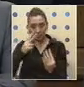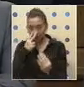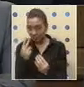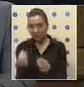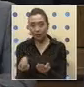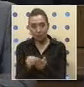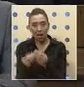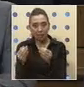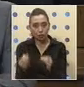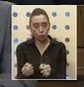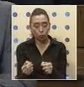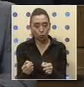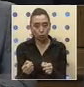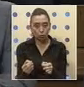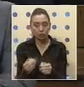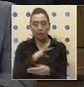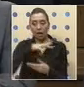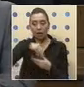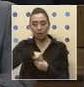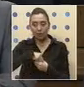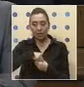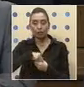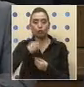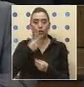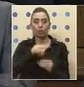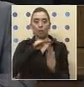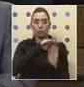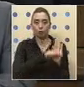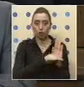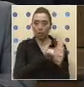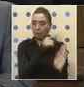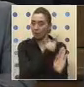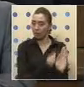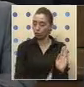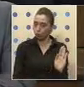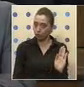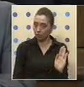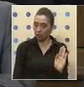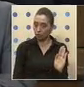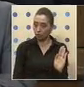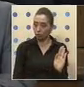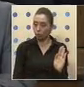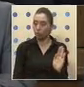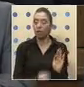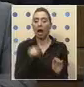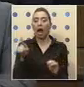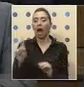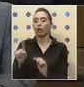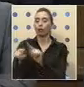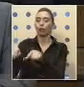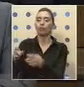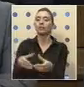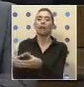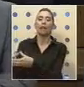justas, dentro del espíritu del propio programa del gobierno, quedan incluidos entre las fuerzas del mal.